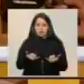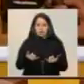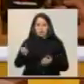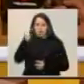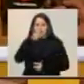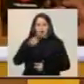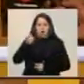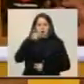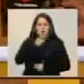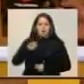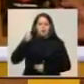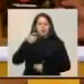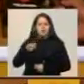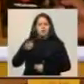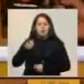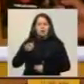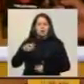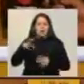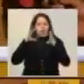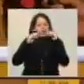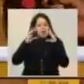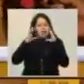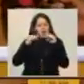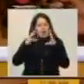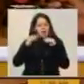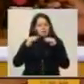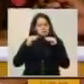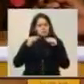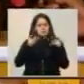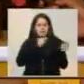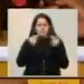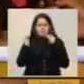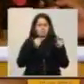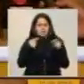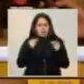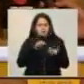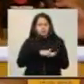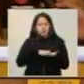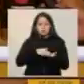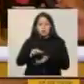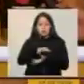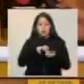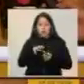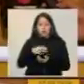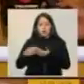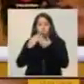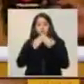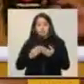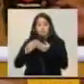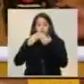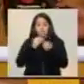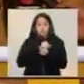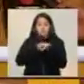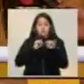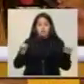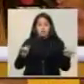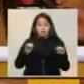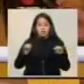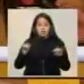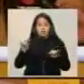buscar sentarse en una mesa y buscar una salida expedita que le permita a este estudiante culminar su